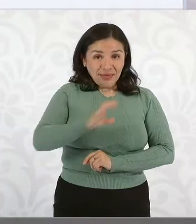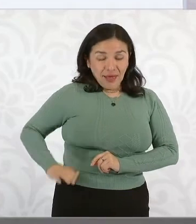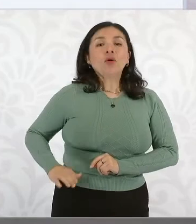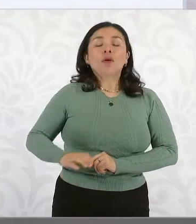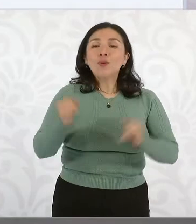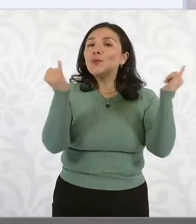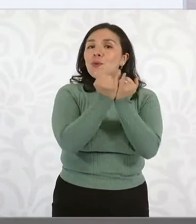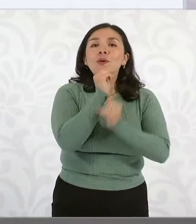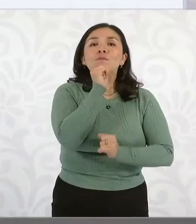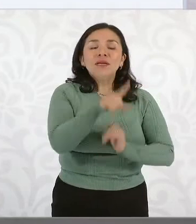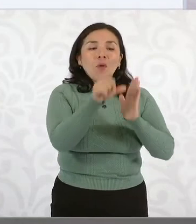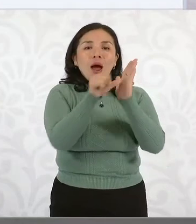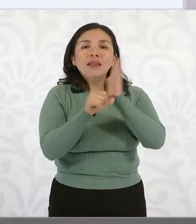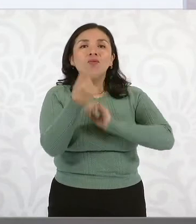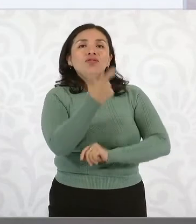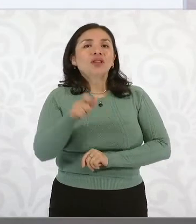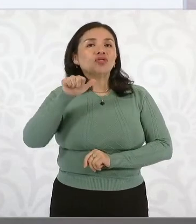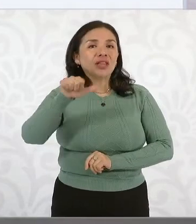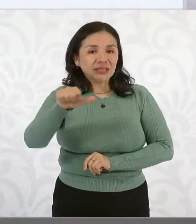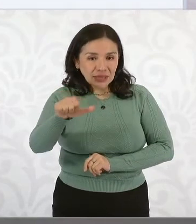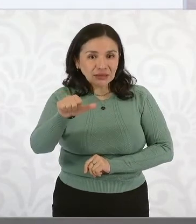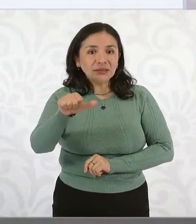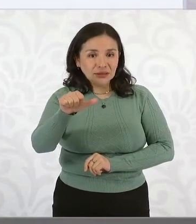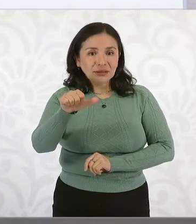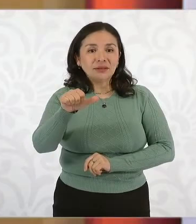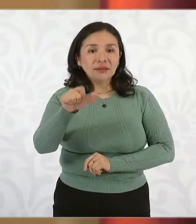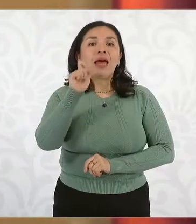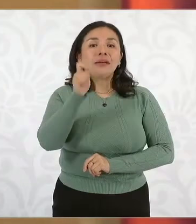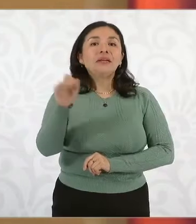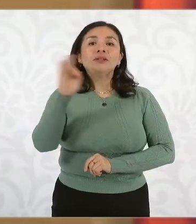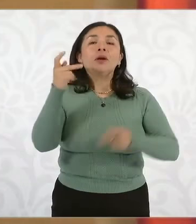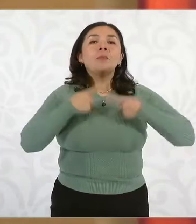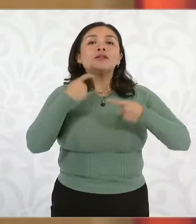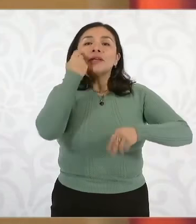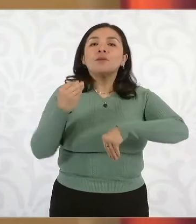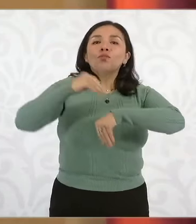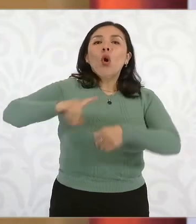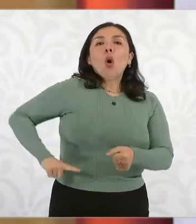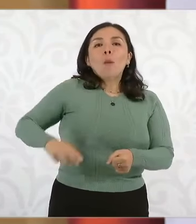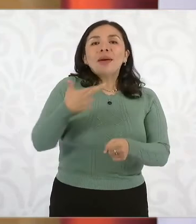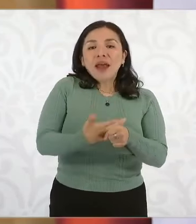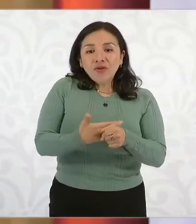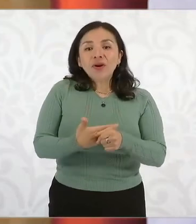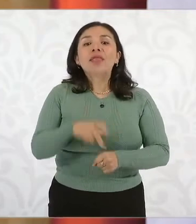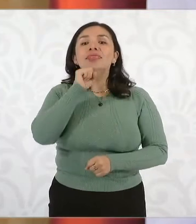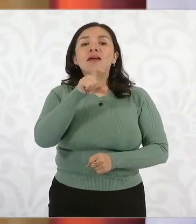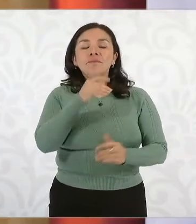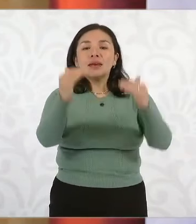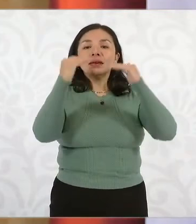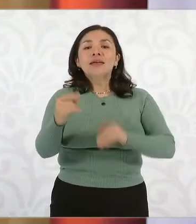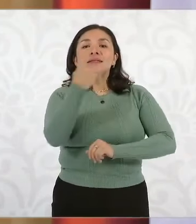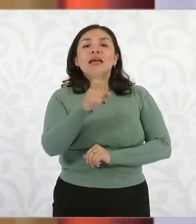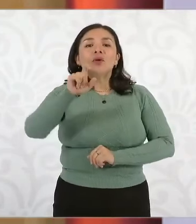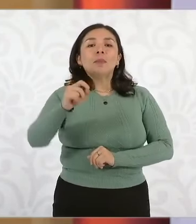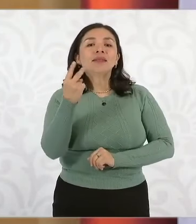contempla para el artículo 116, que es en el caso de gobernadores, y 122,